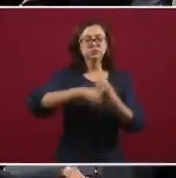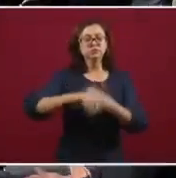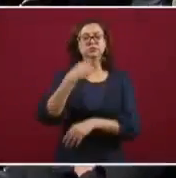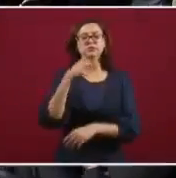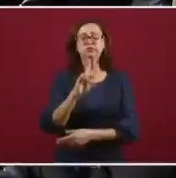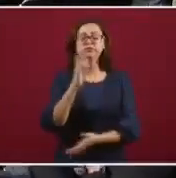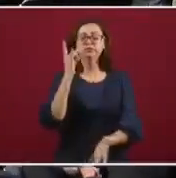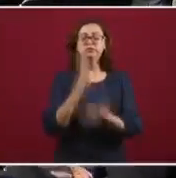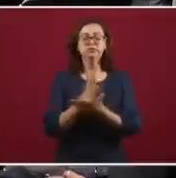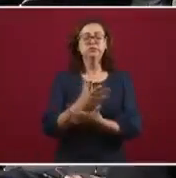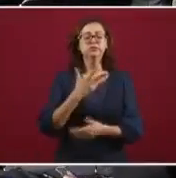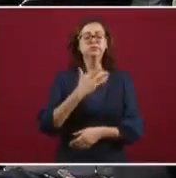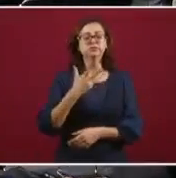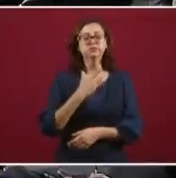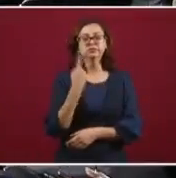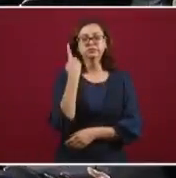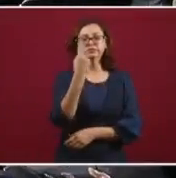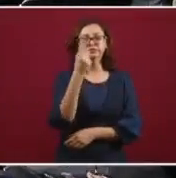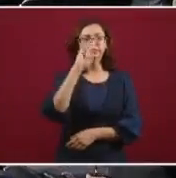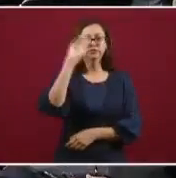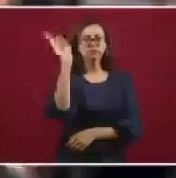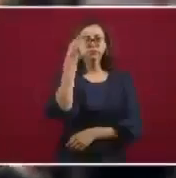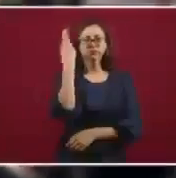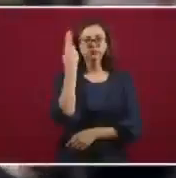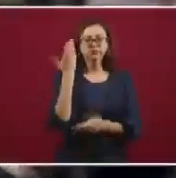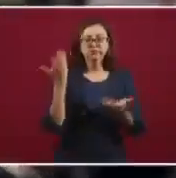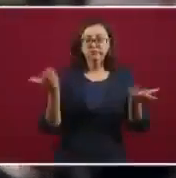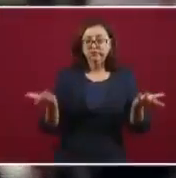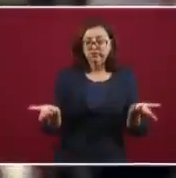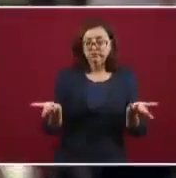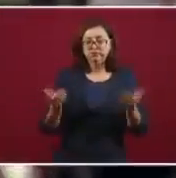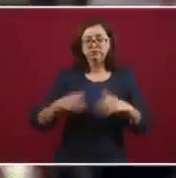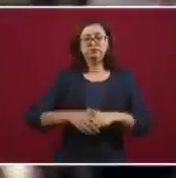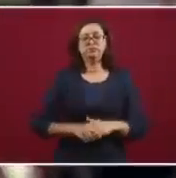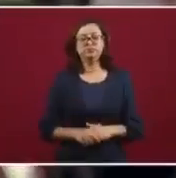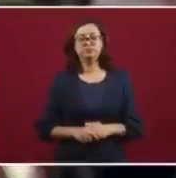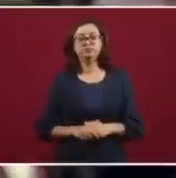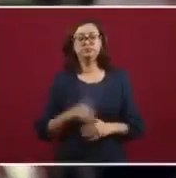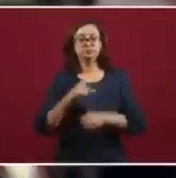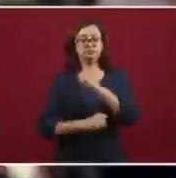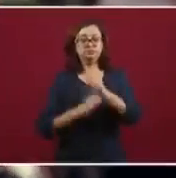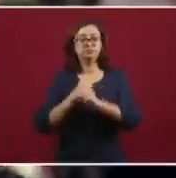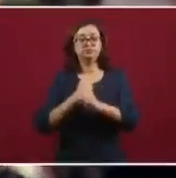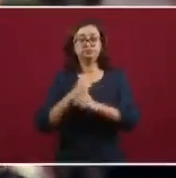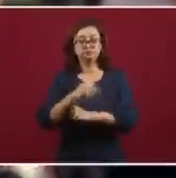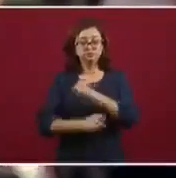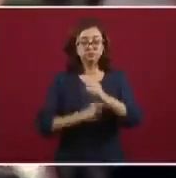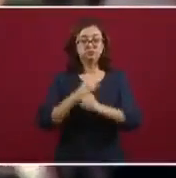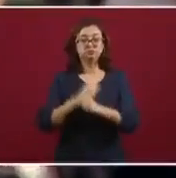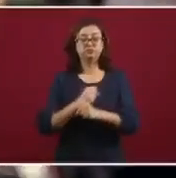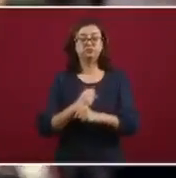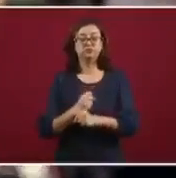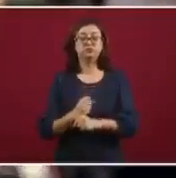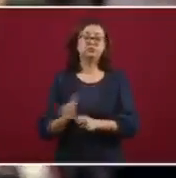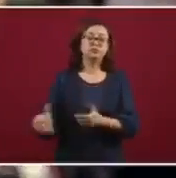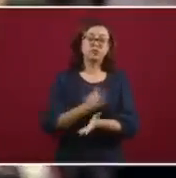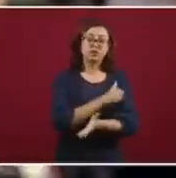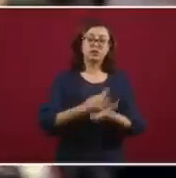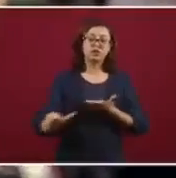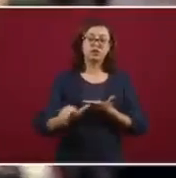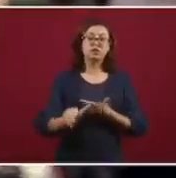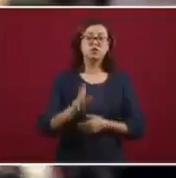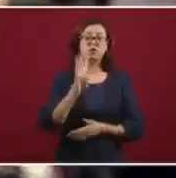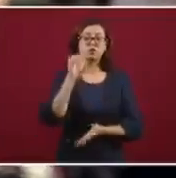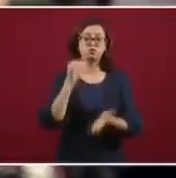cuenta con una universidad. Entonces, a cada año rechazan a